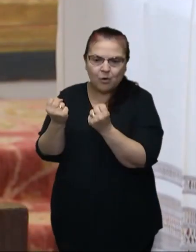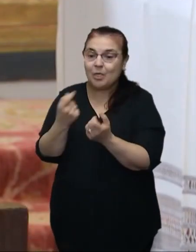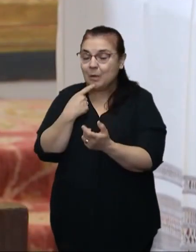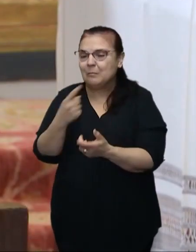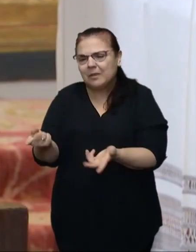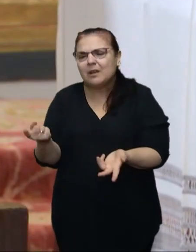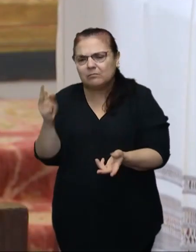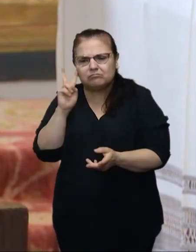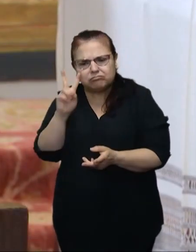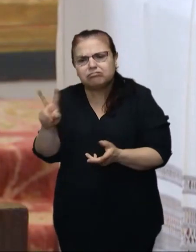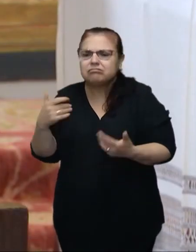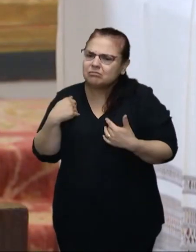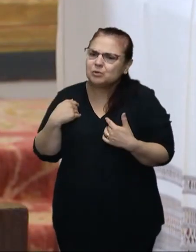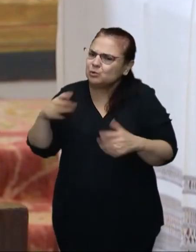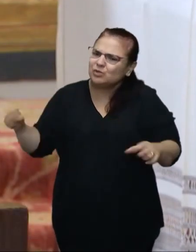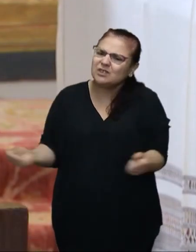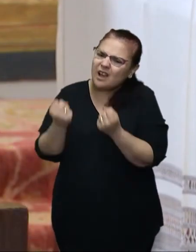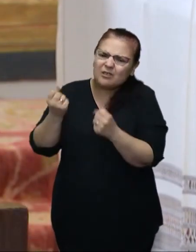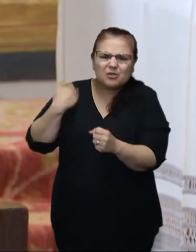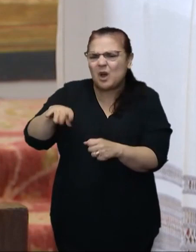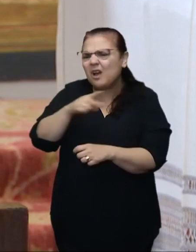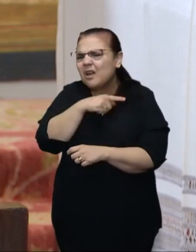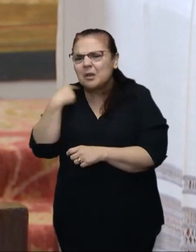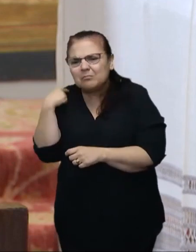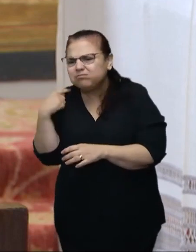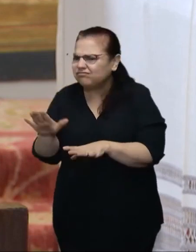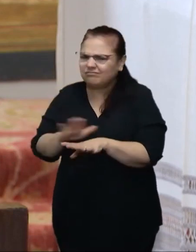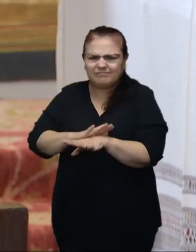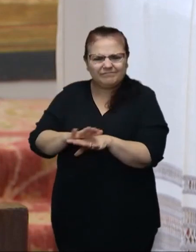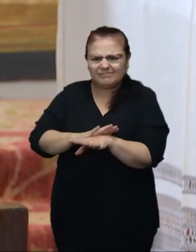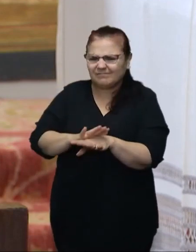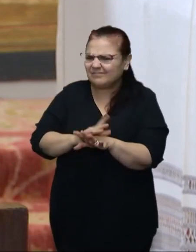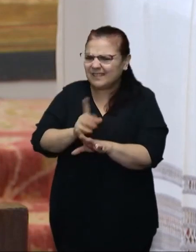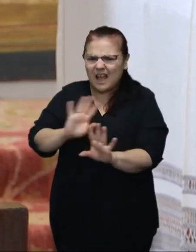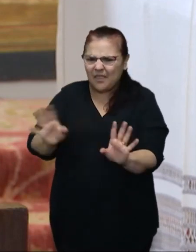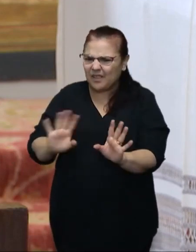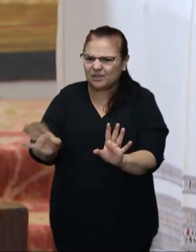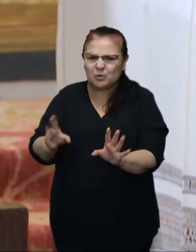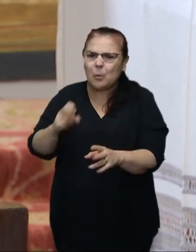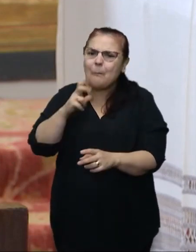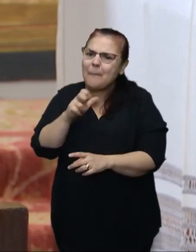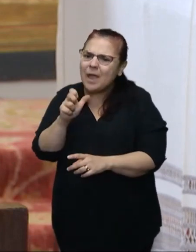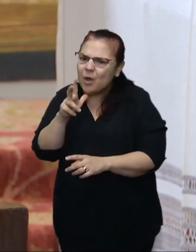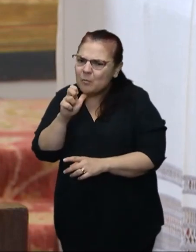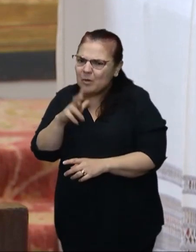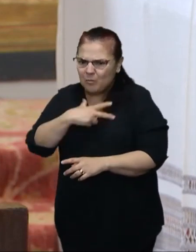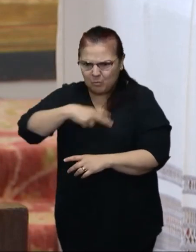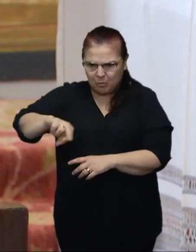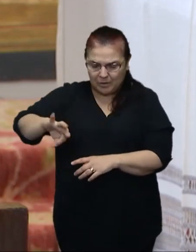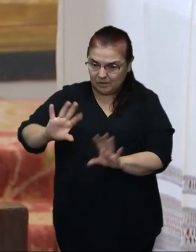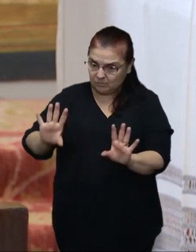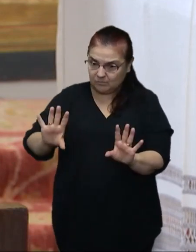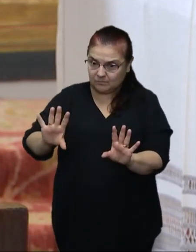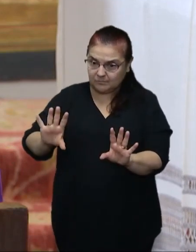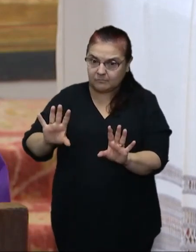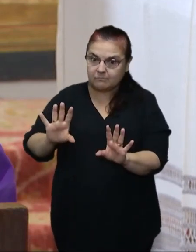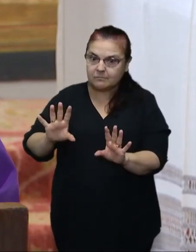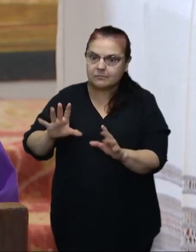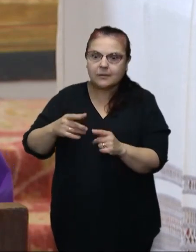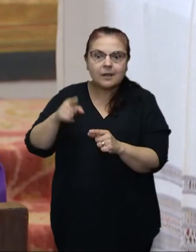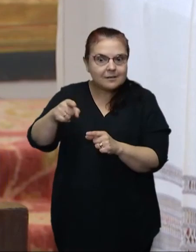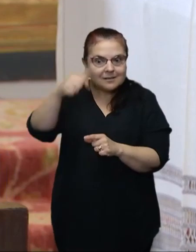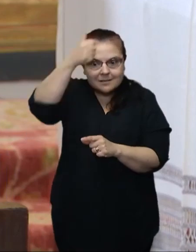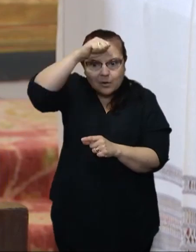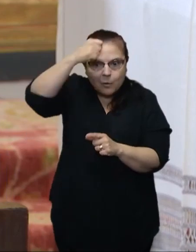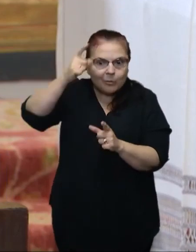quedado sano, no peques más, no sea que te ocurra algo peor. Se marchó aquel hombre y